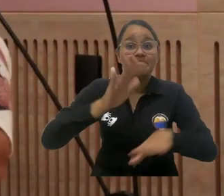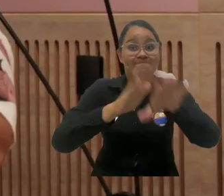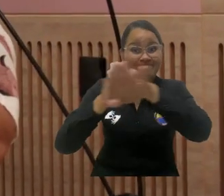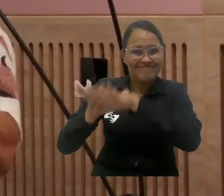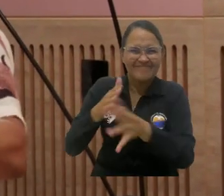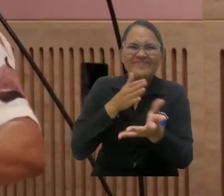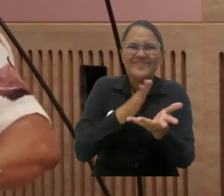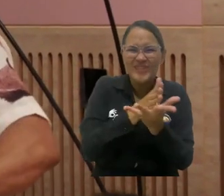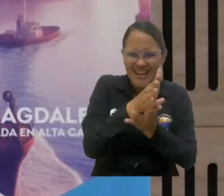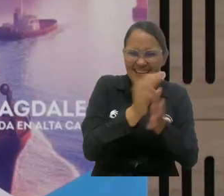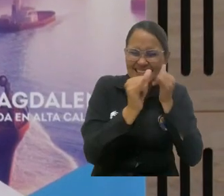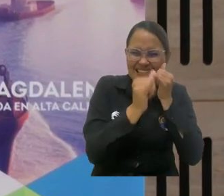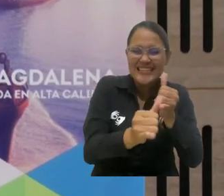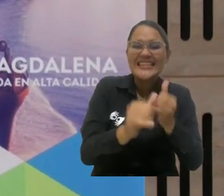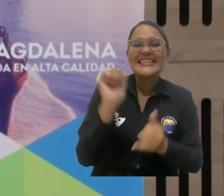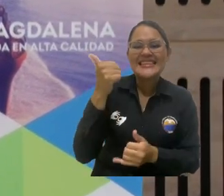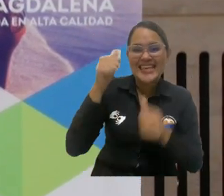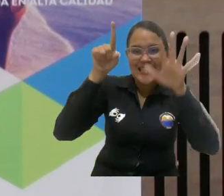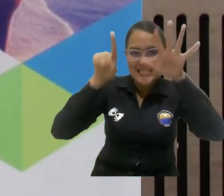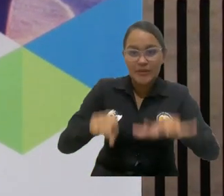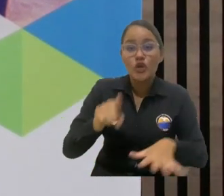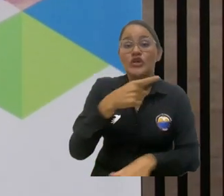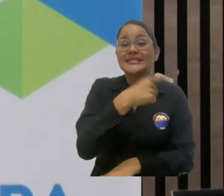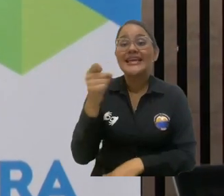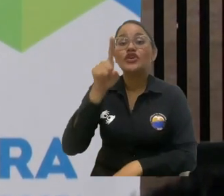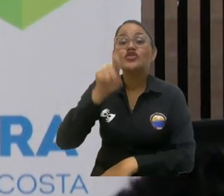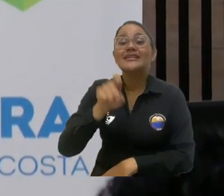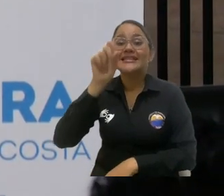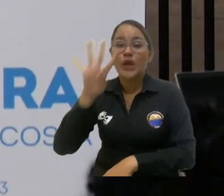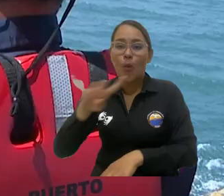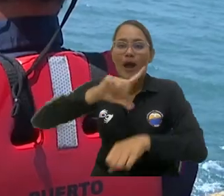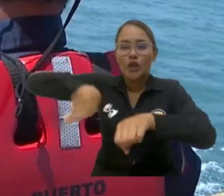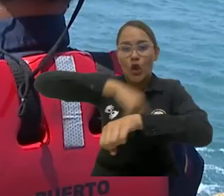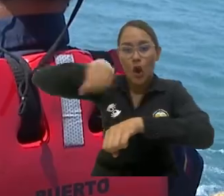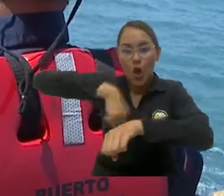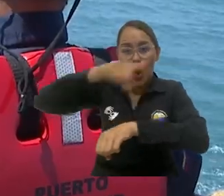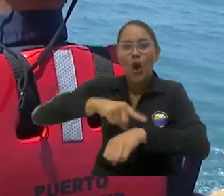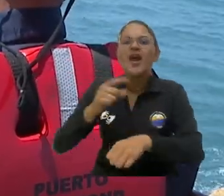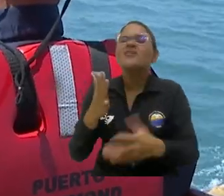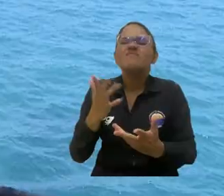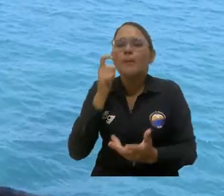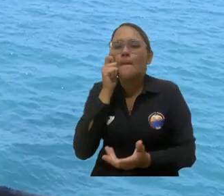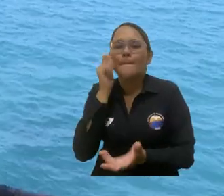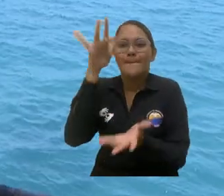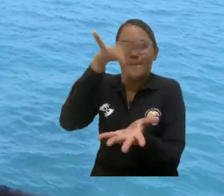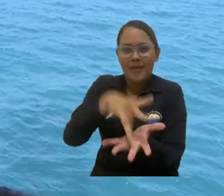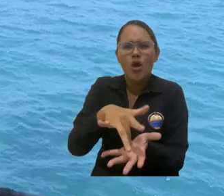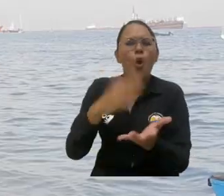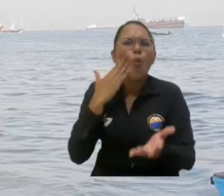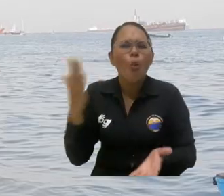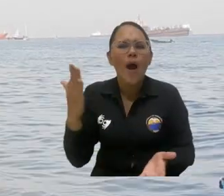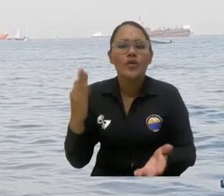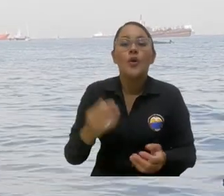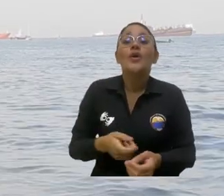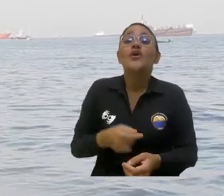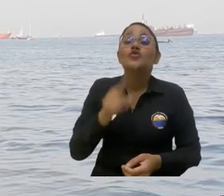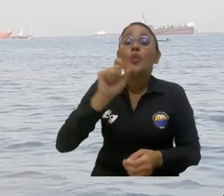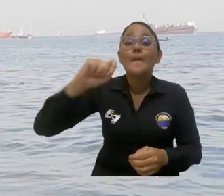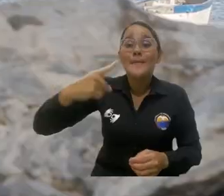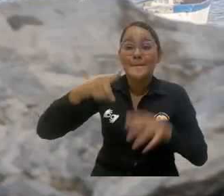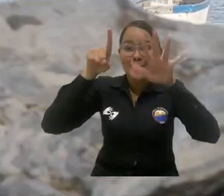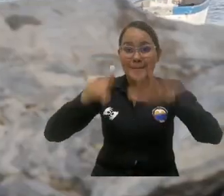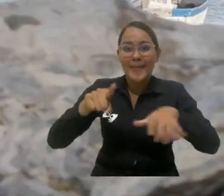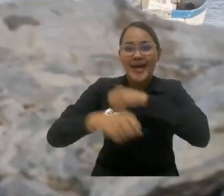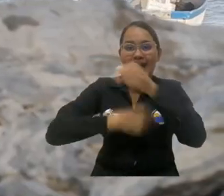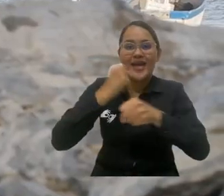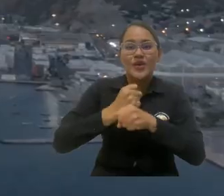Marino-Costera consta de 10 semestres, 164 créditos académicos y se ofrecerá en modalidad presencial a partir del primer